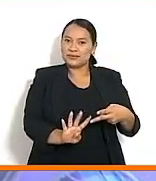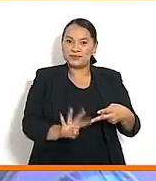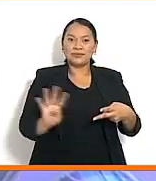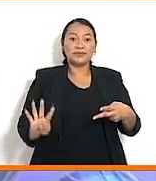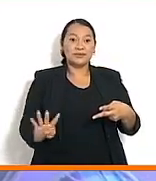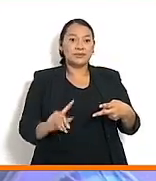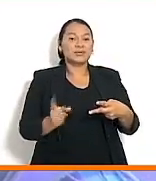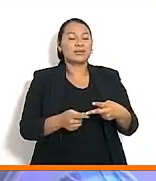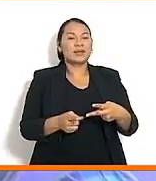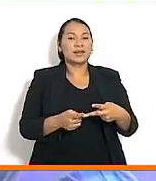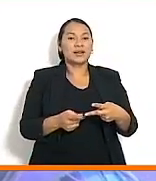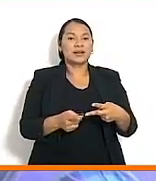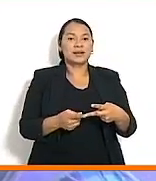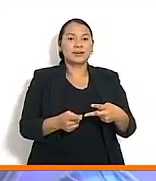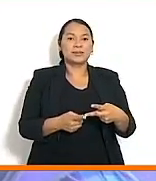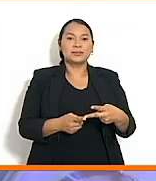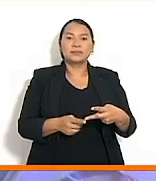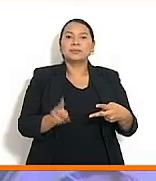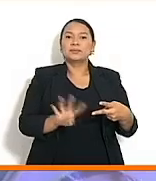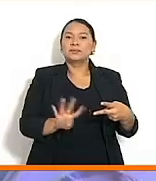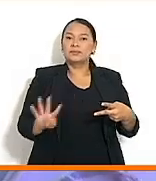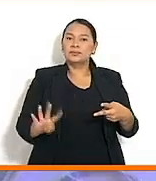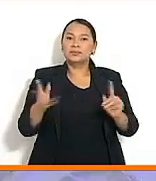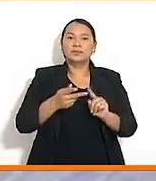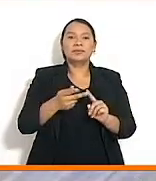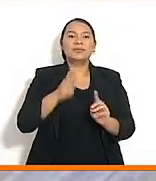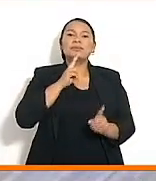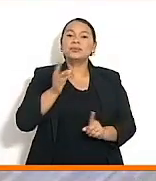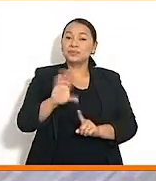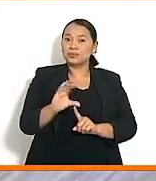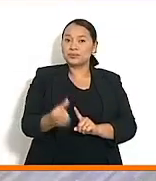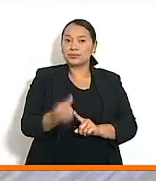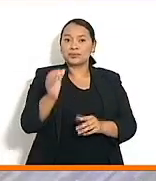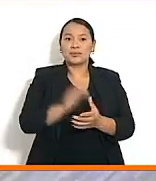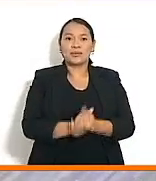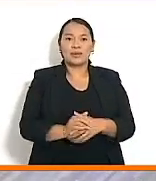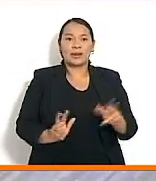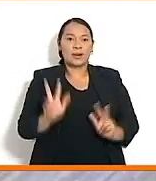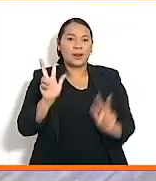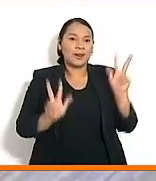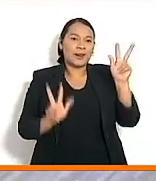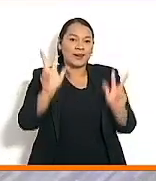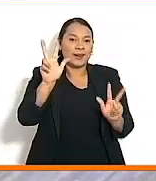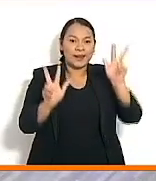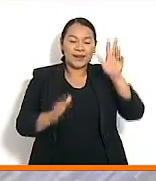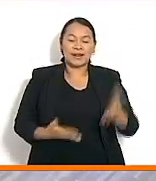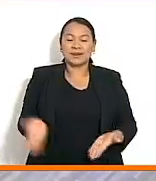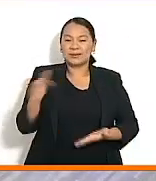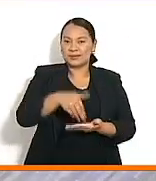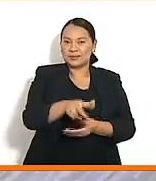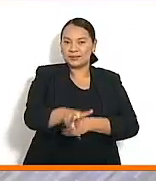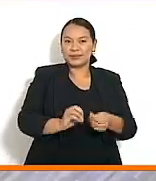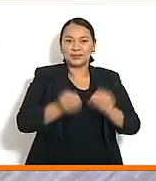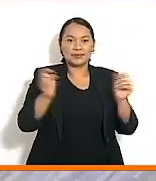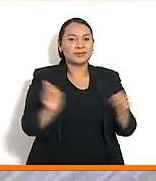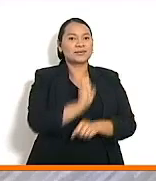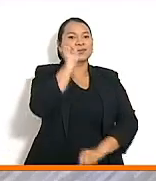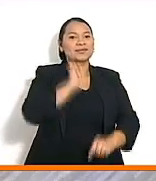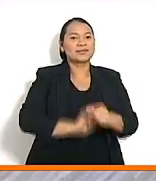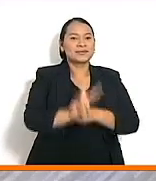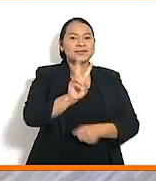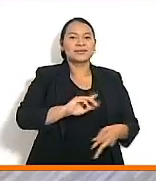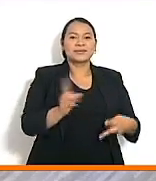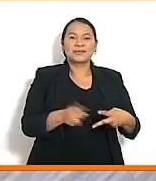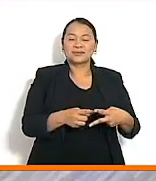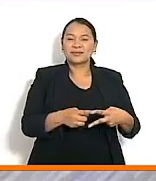4. Segundo número ganador es el 44 con su catrachada pichete. Con gusto repito, tus dos números favorecidos son